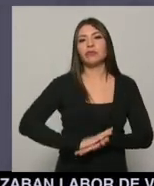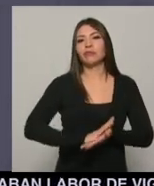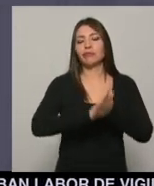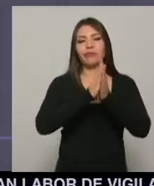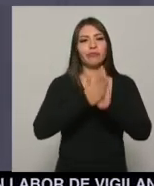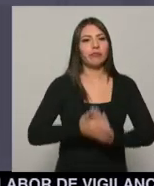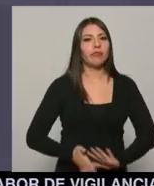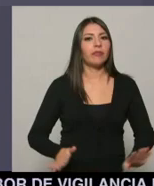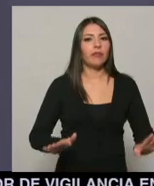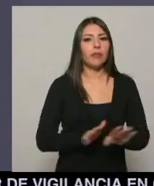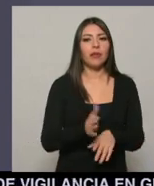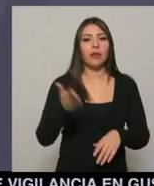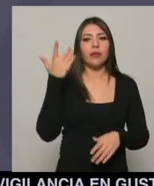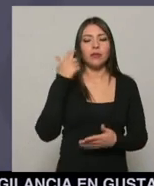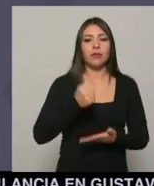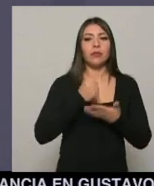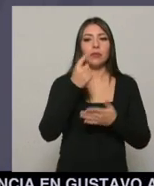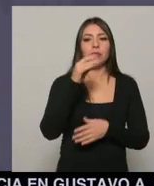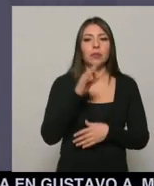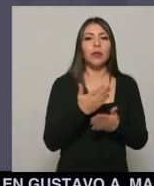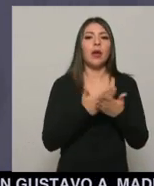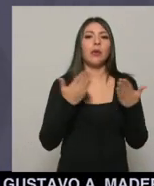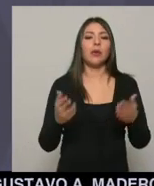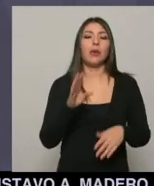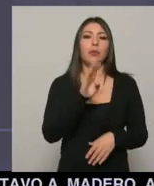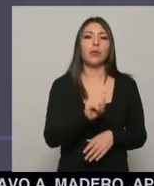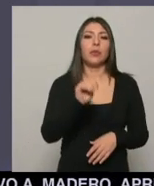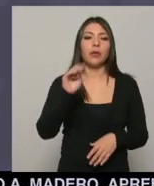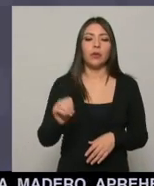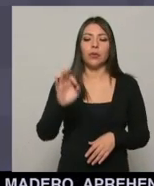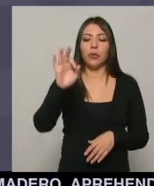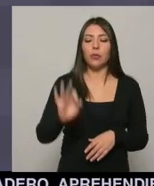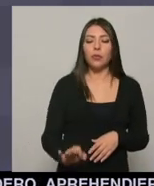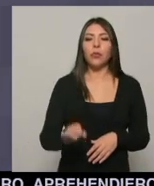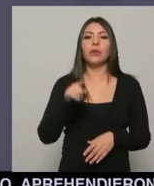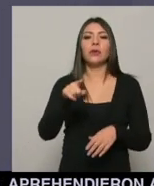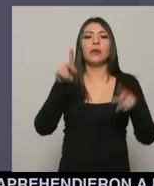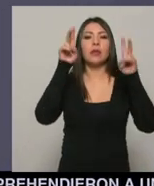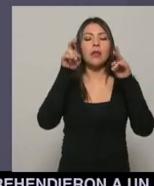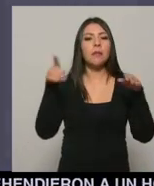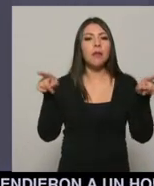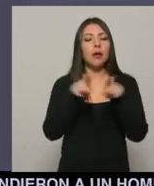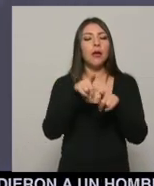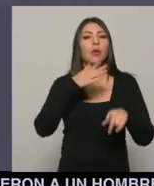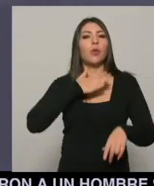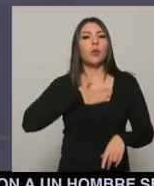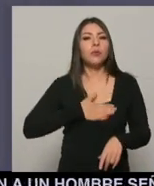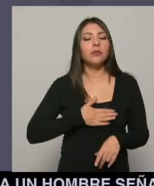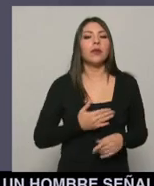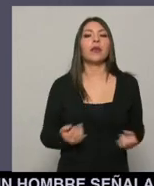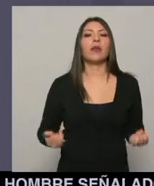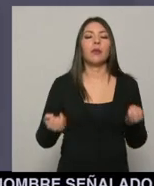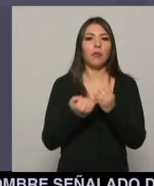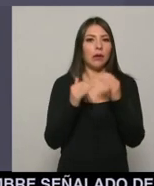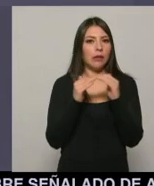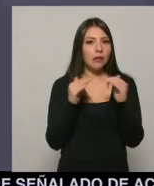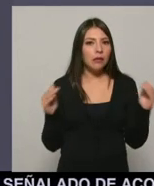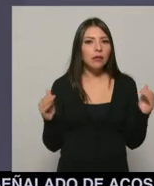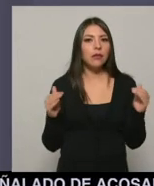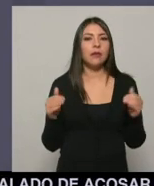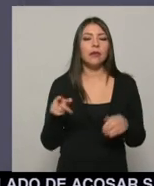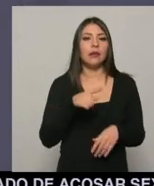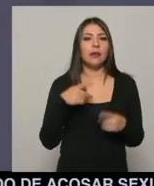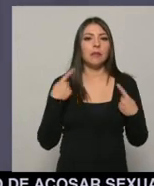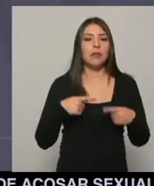antes iba al 1%, ahora va al 99%, va al tema de justicia, va al tema de igualdad, va al tema donde está el